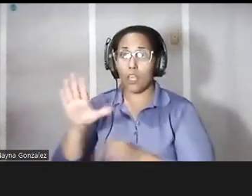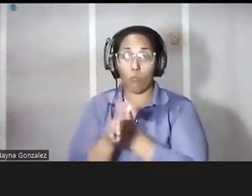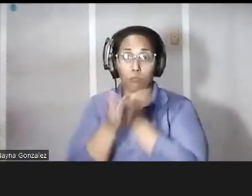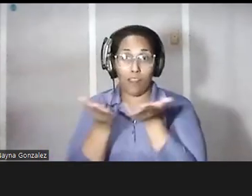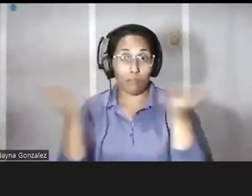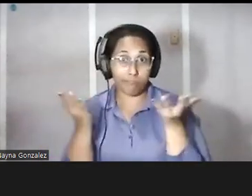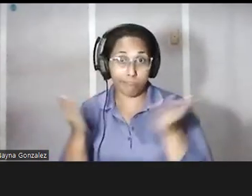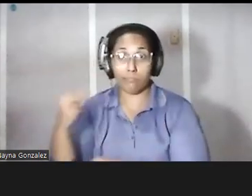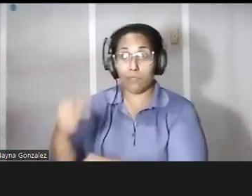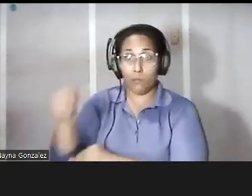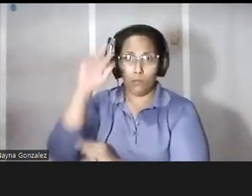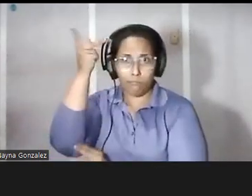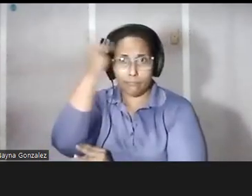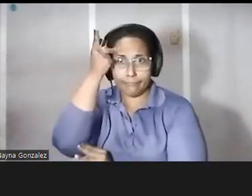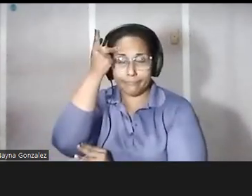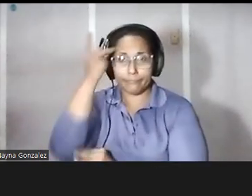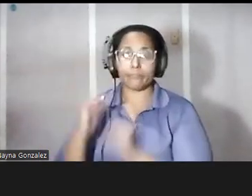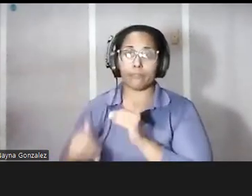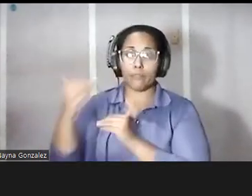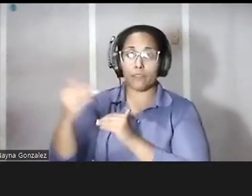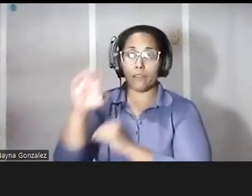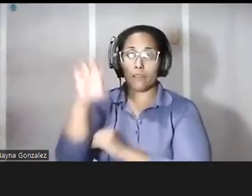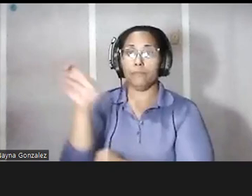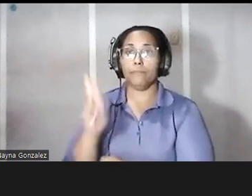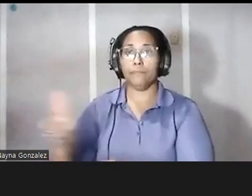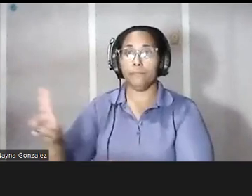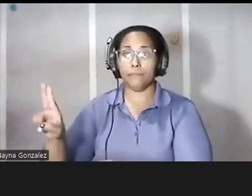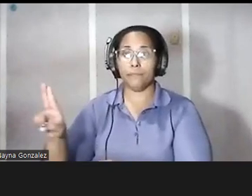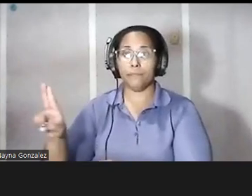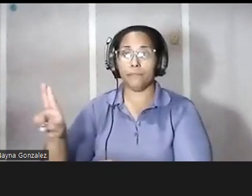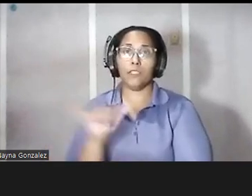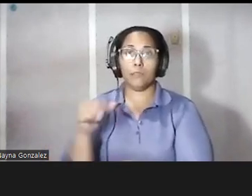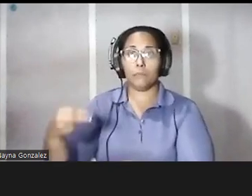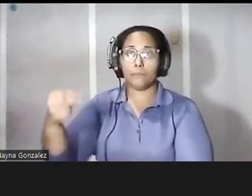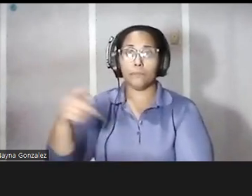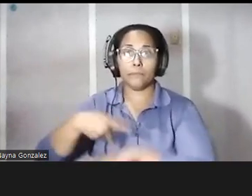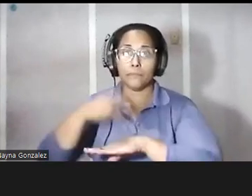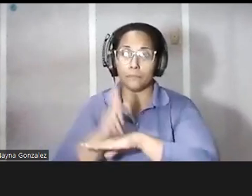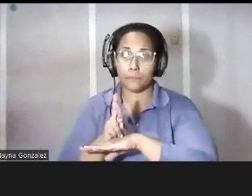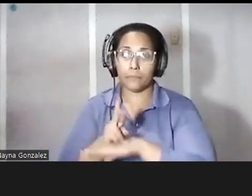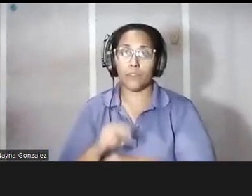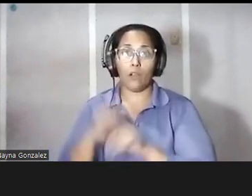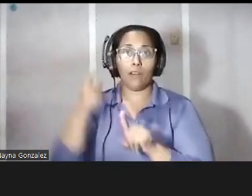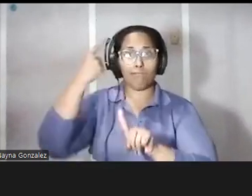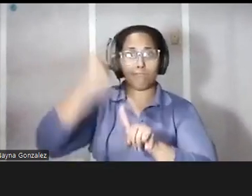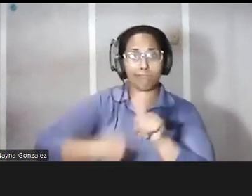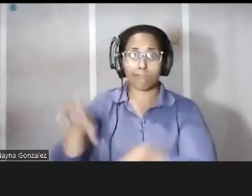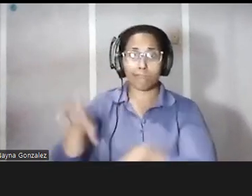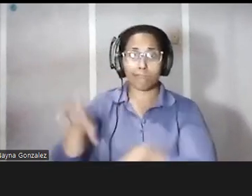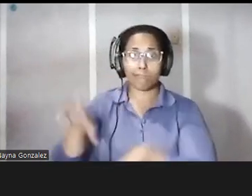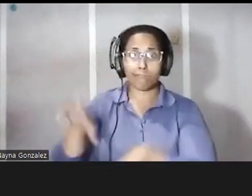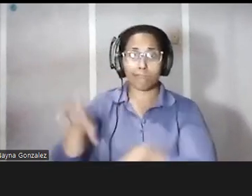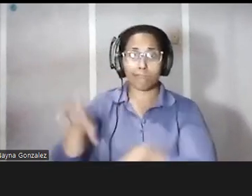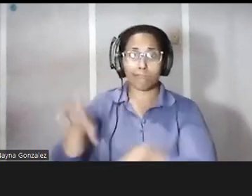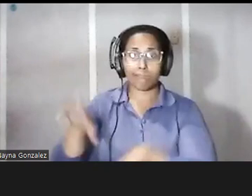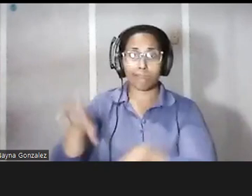y la política exterior de los Estados Unidos y la historia de Puerto Rico. En el mes de noviembre del 2018 se